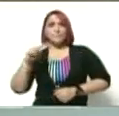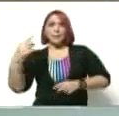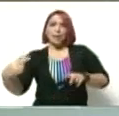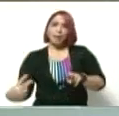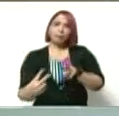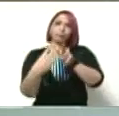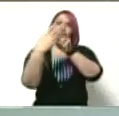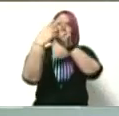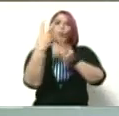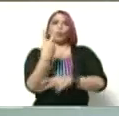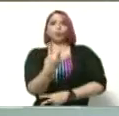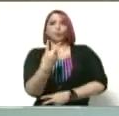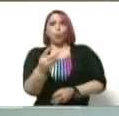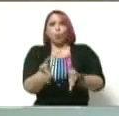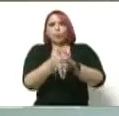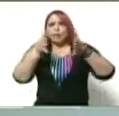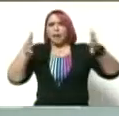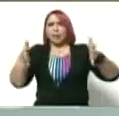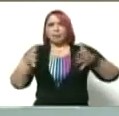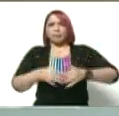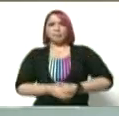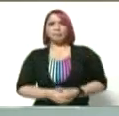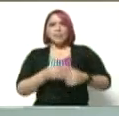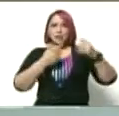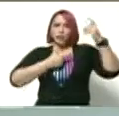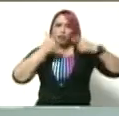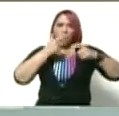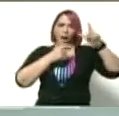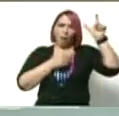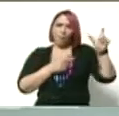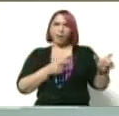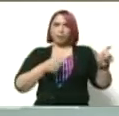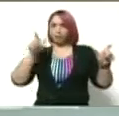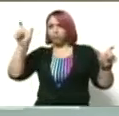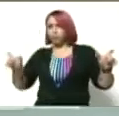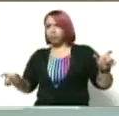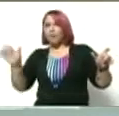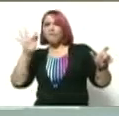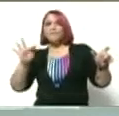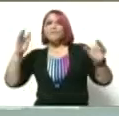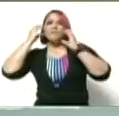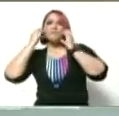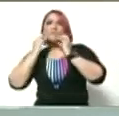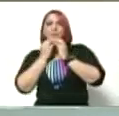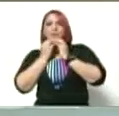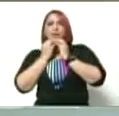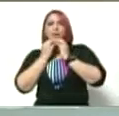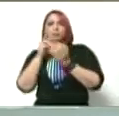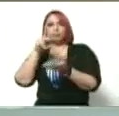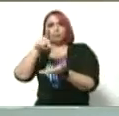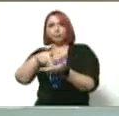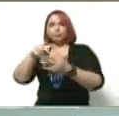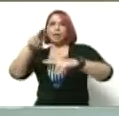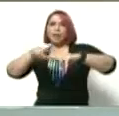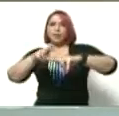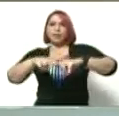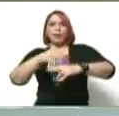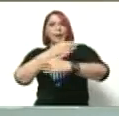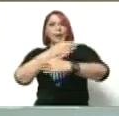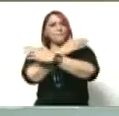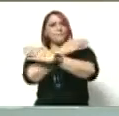dos gigantes el comandante hugo chávez y el comandante fidel castro en la habana un abrazo que marcó